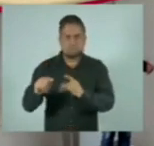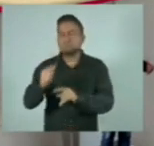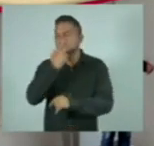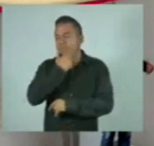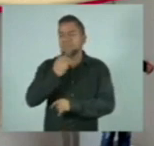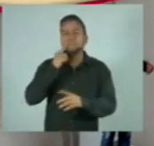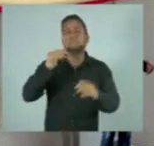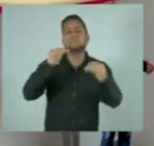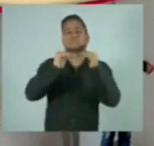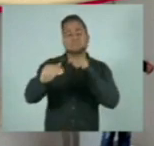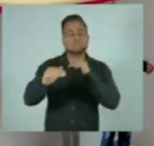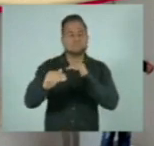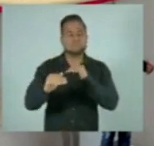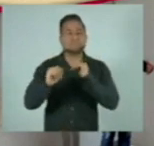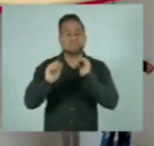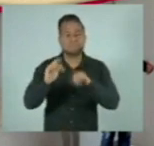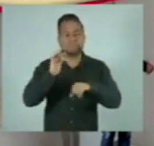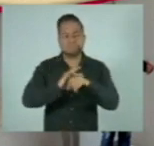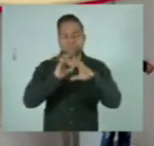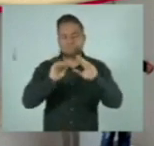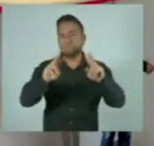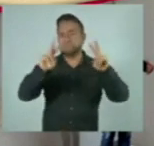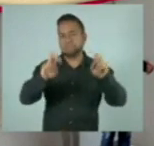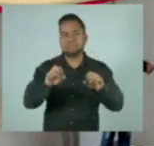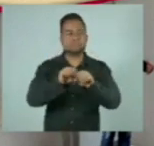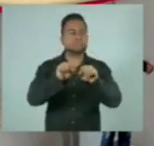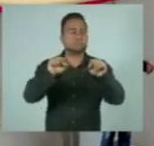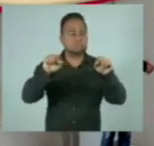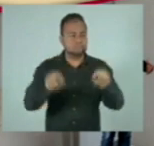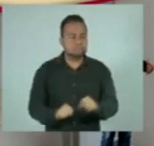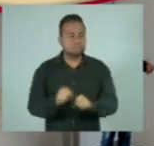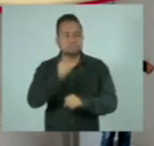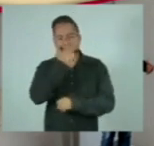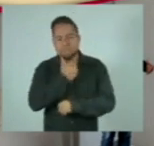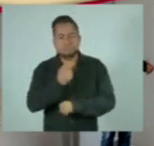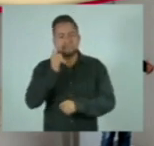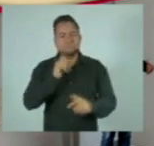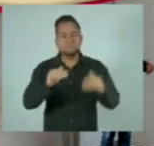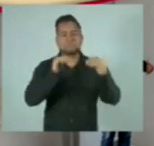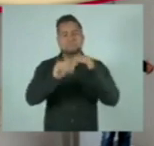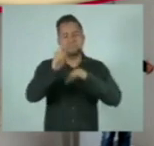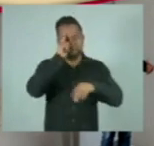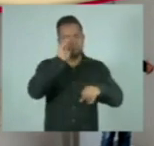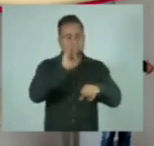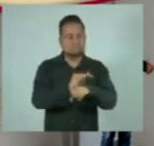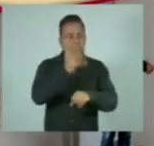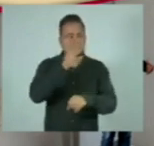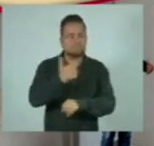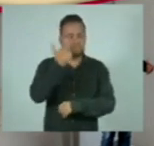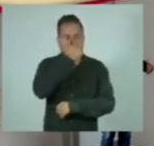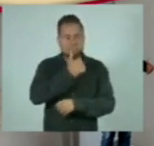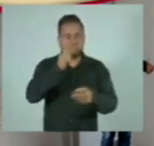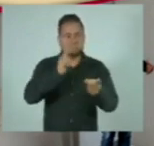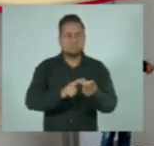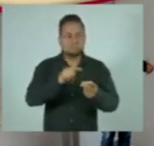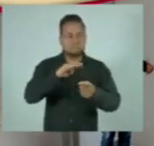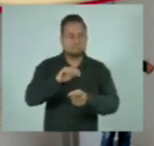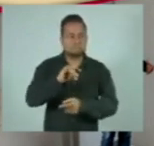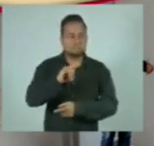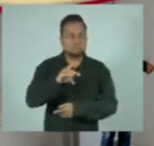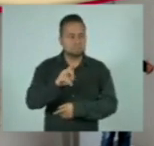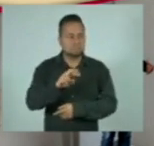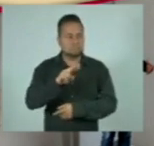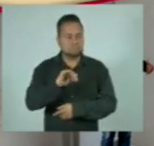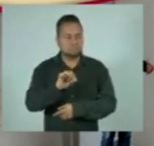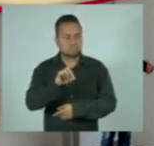sexo-género, se impartió el tema sistema sexo-género, beneficiando a 10 alumnos de la institución Multidiversidad Mundos